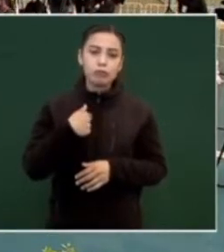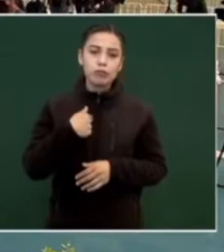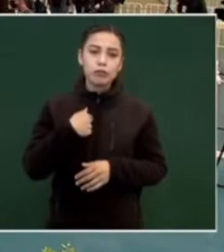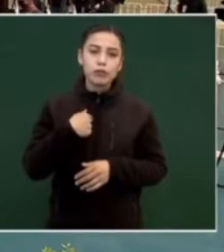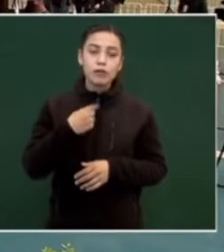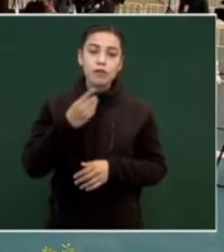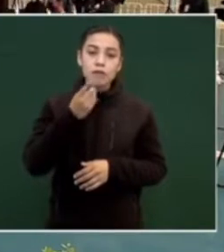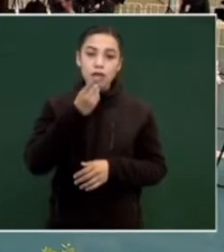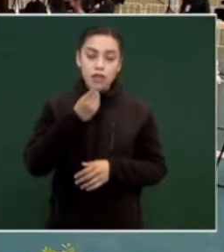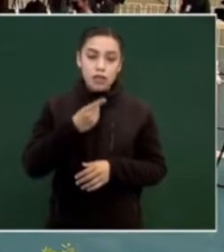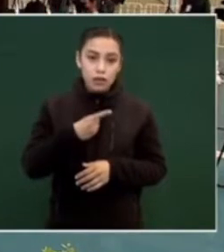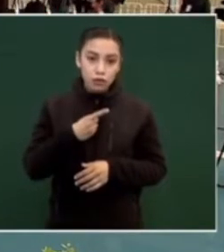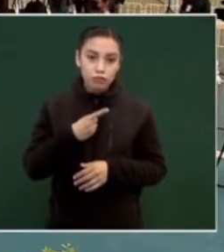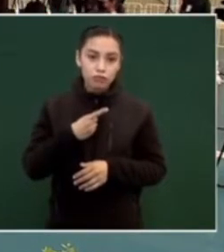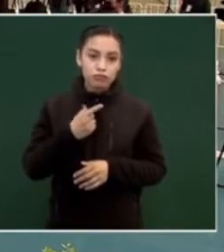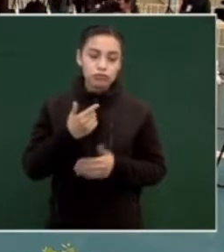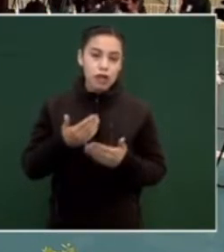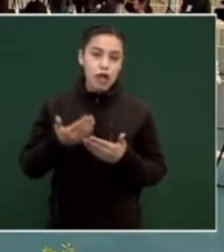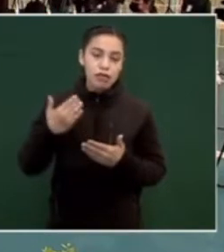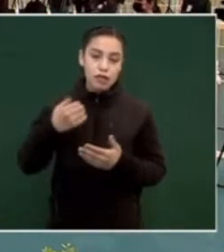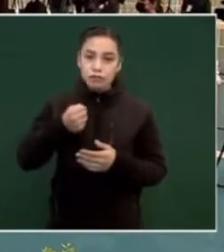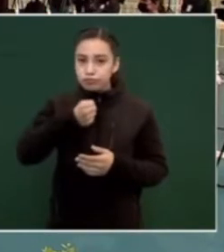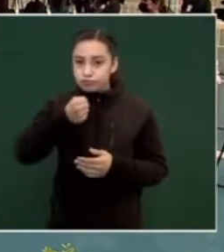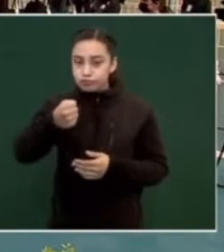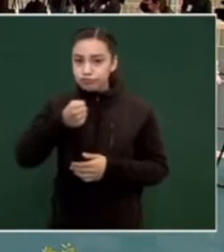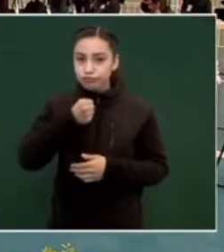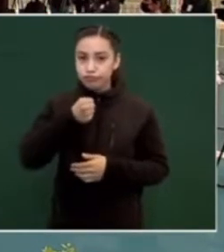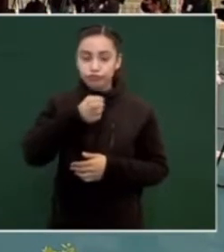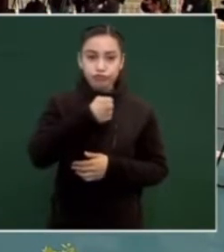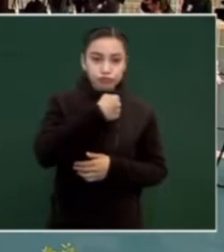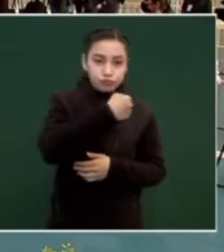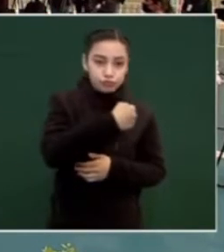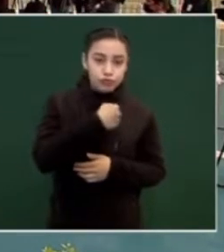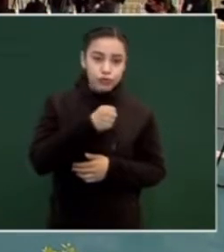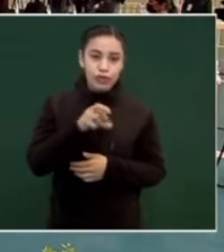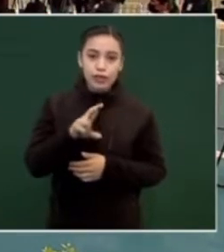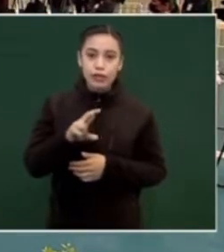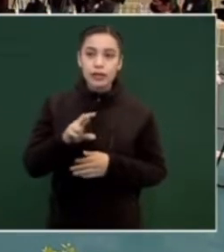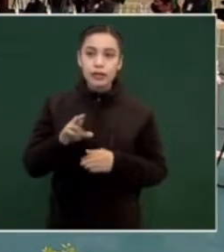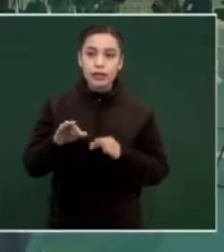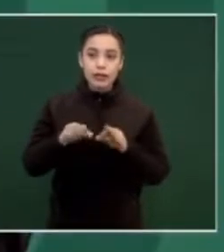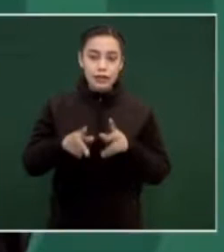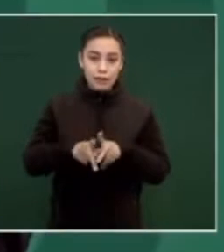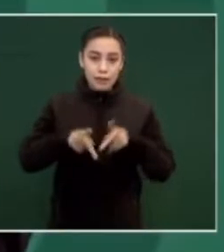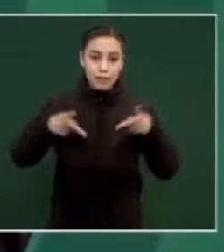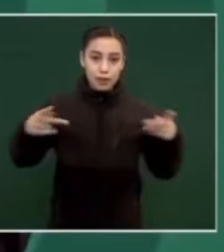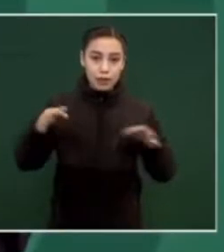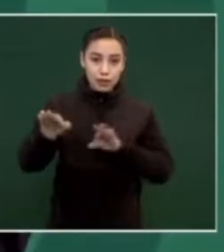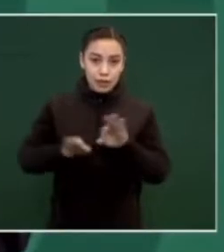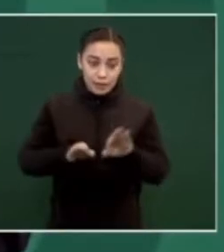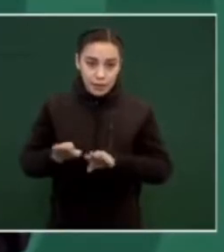él era reportero cubría el congreso